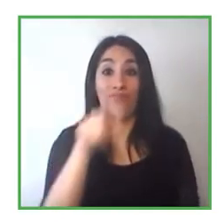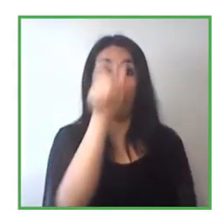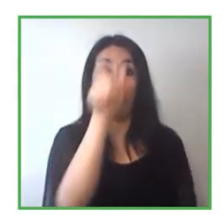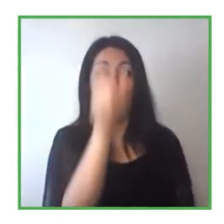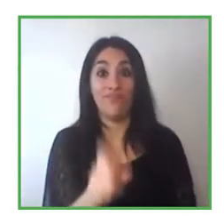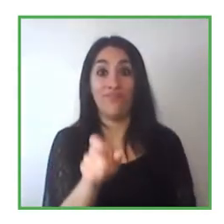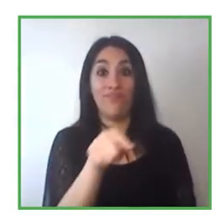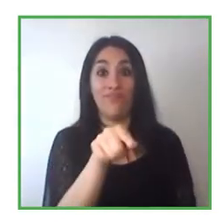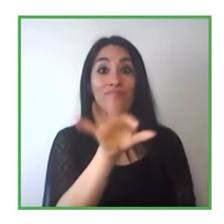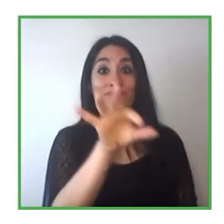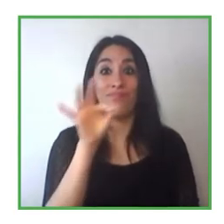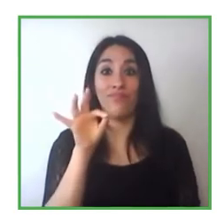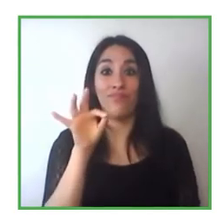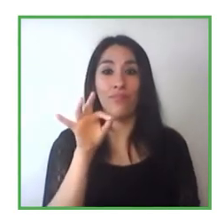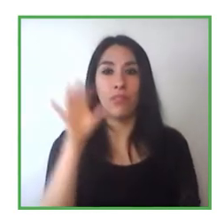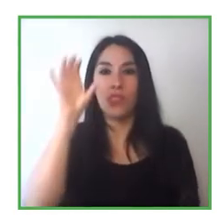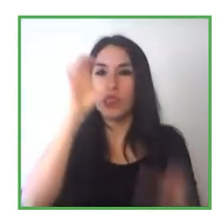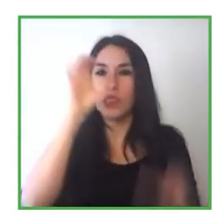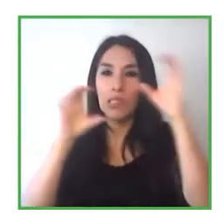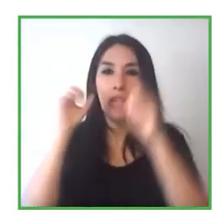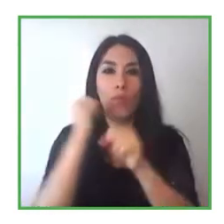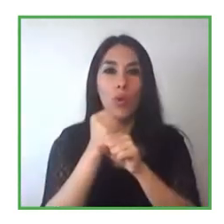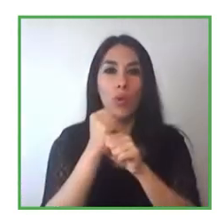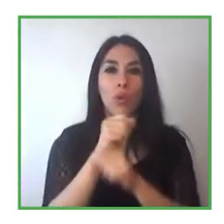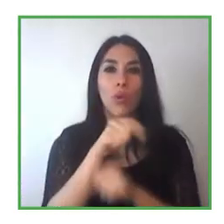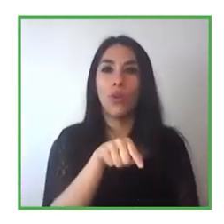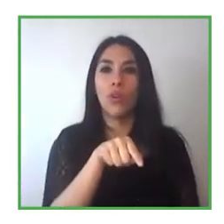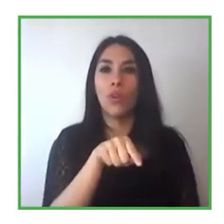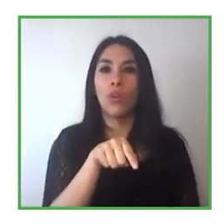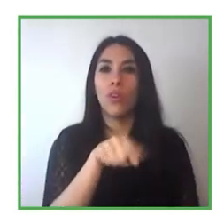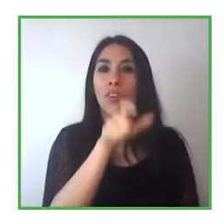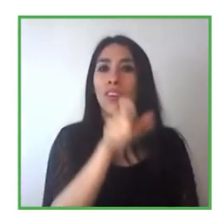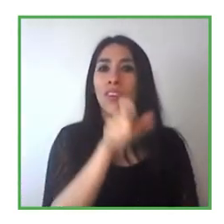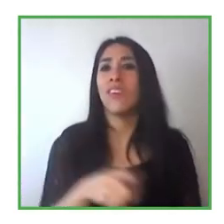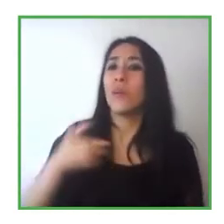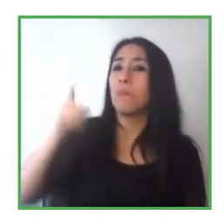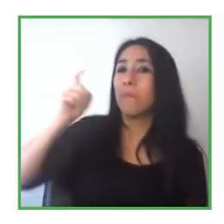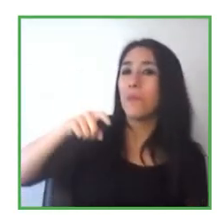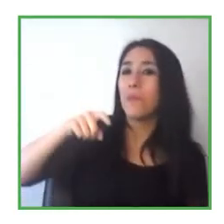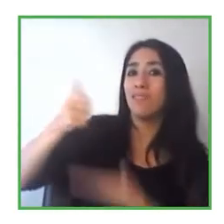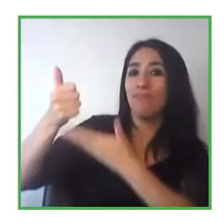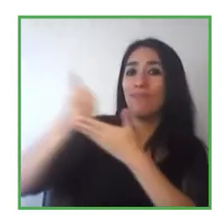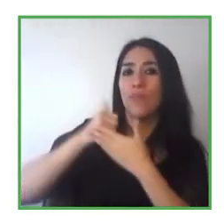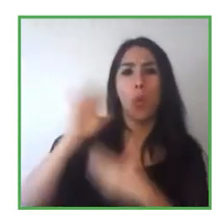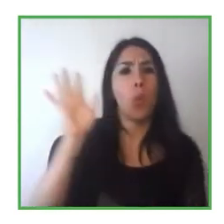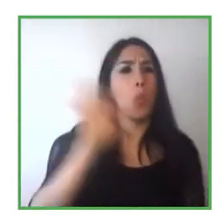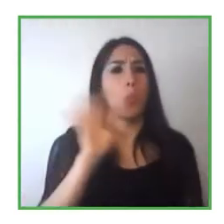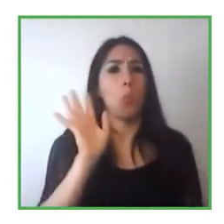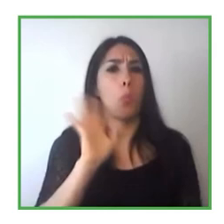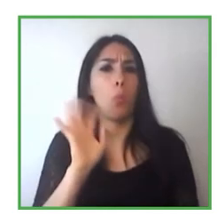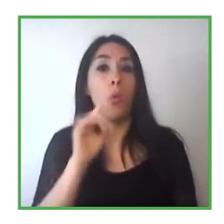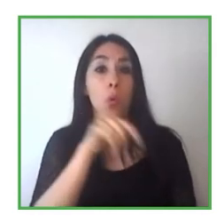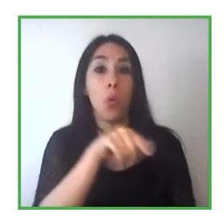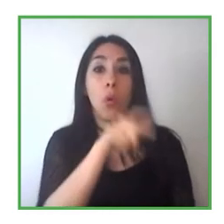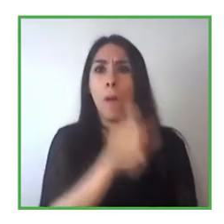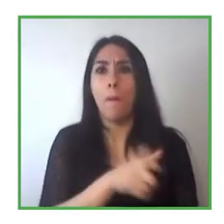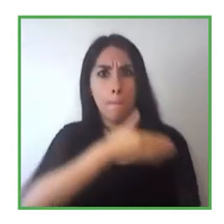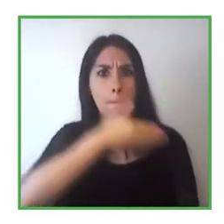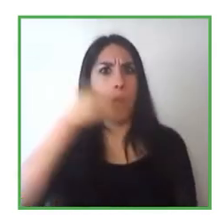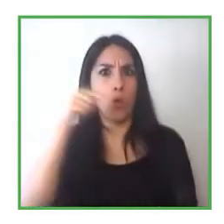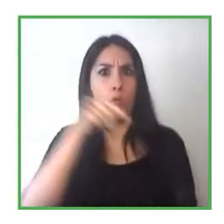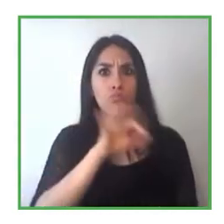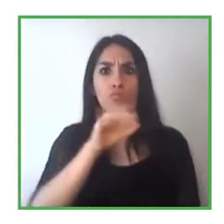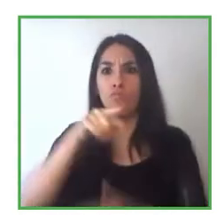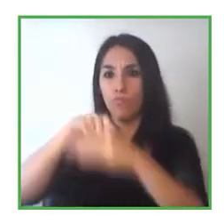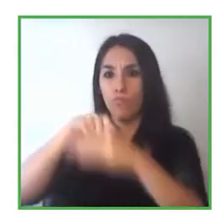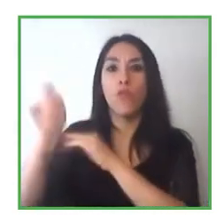de exclusión y que necesita una ayuda, sino como el mejor candidato para el puesto que está buscando esa empresa. De hecho, tenemos